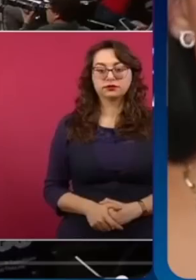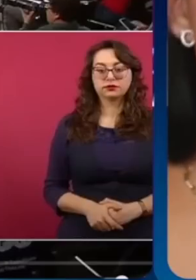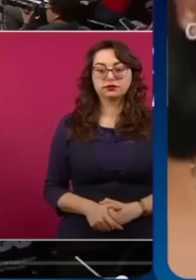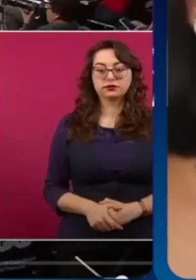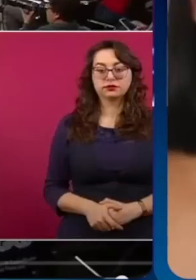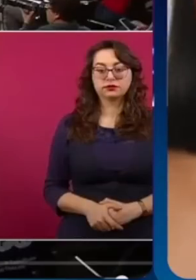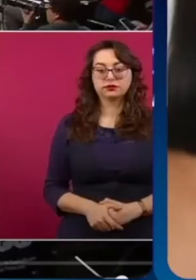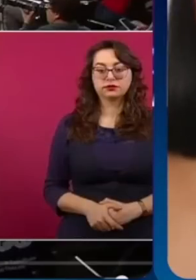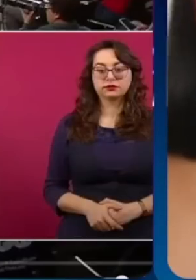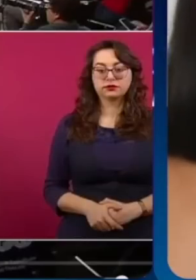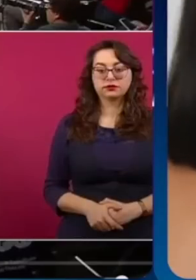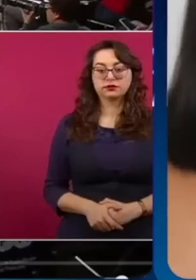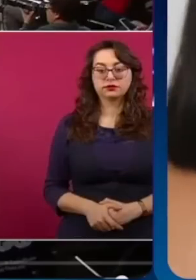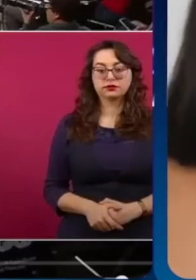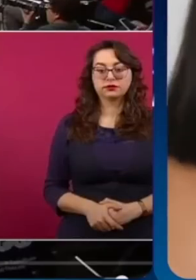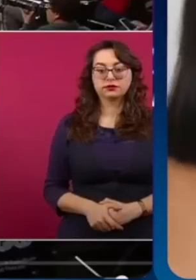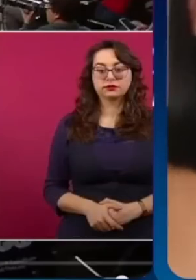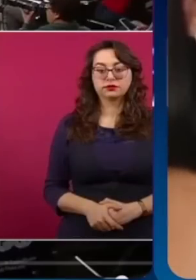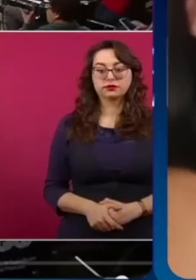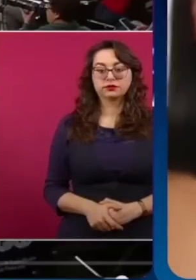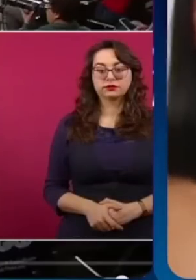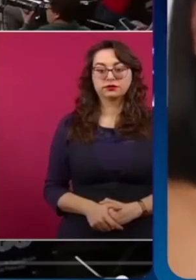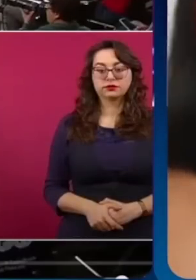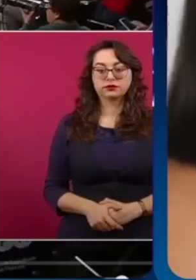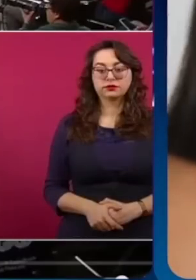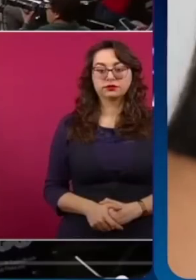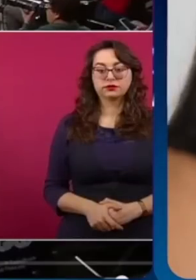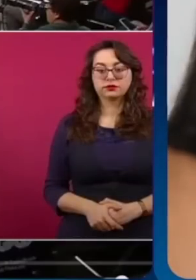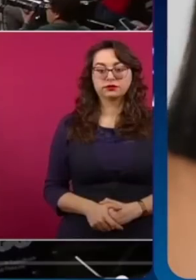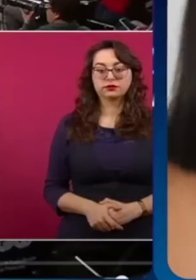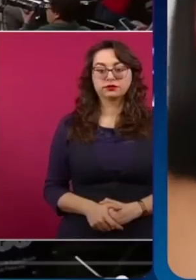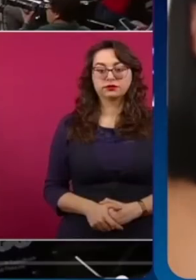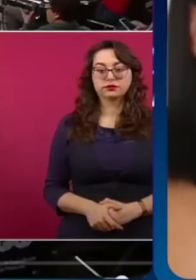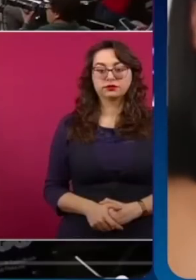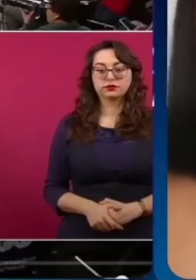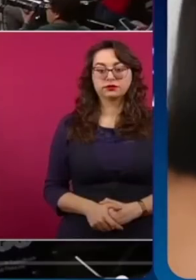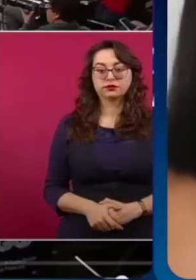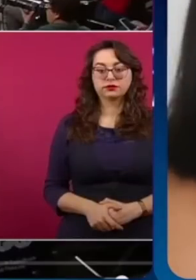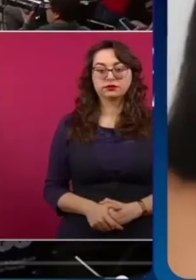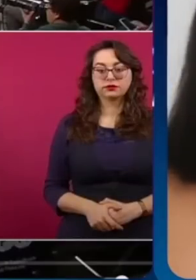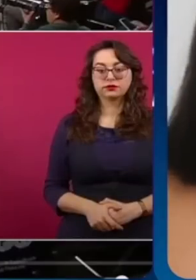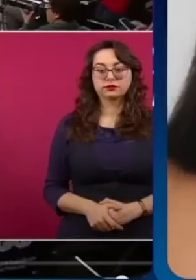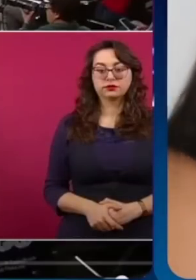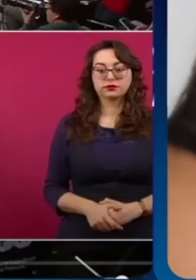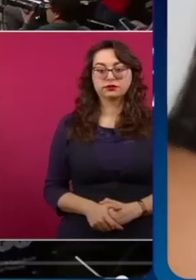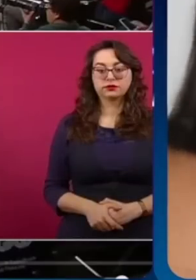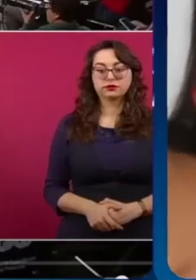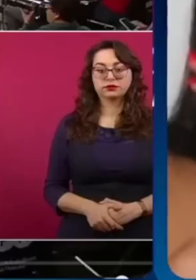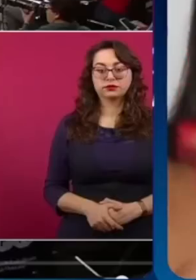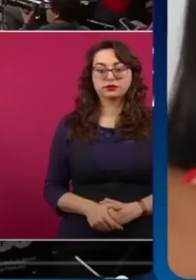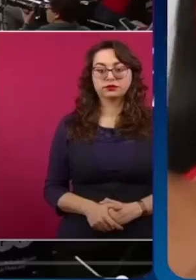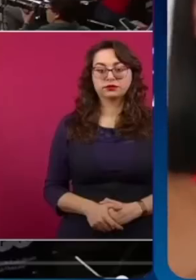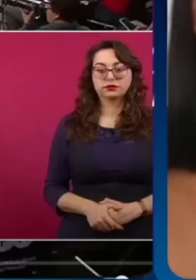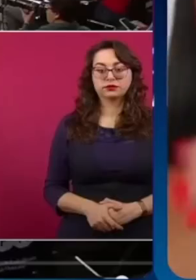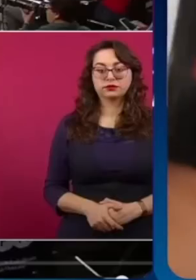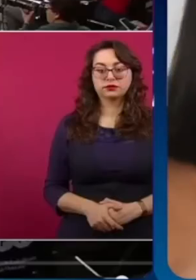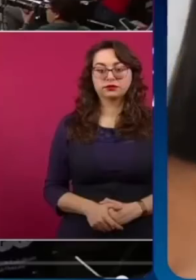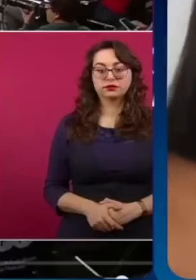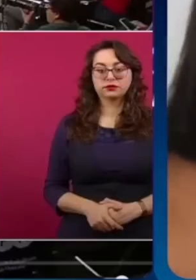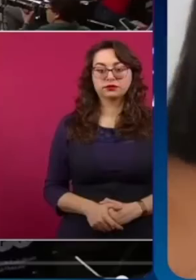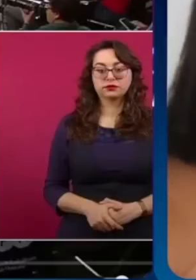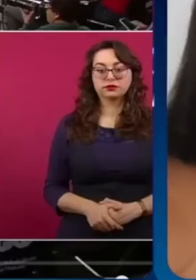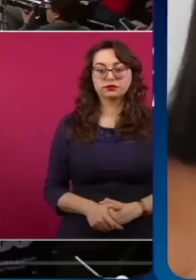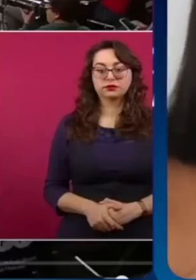Bueno, pues ahí está la declaración del presidente. Imagínense lo que se roban los funcionarios en sexenios anteriores. Estamos hablando que